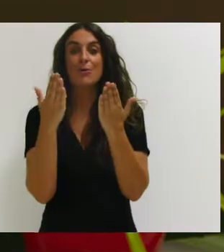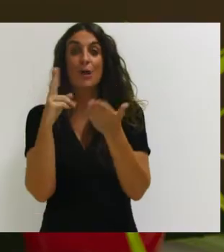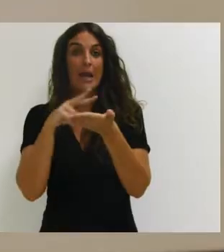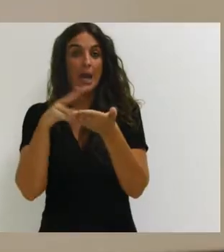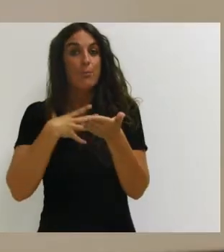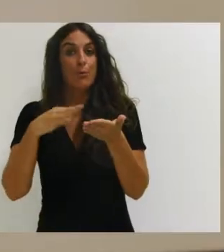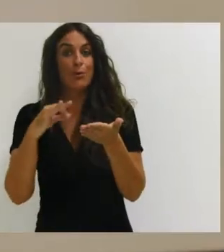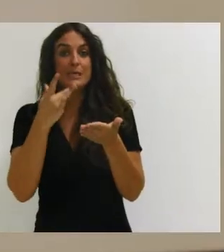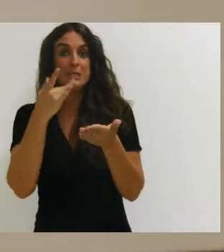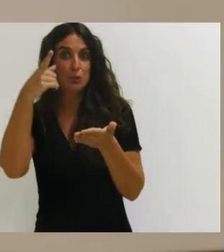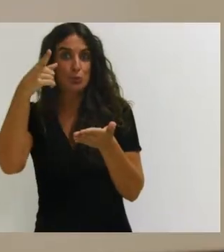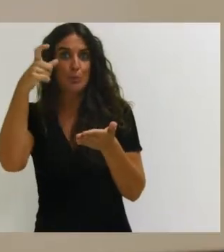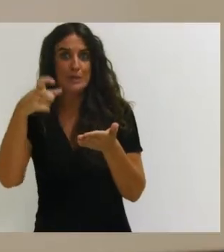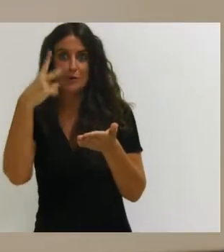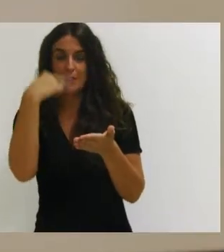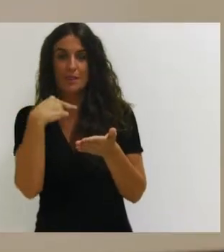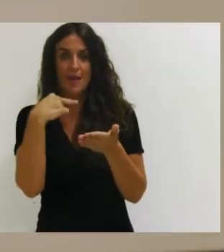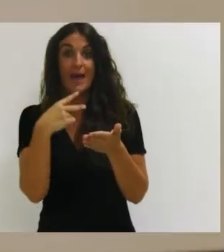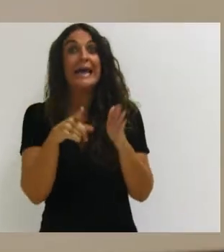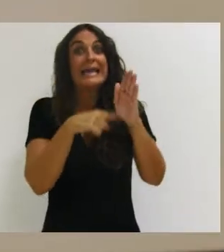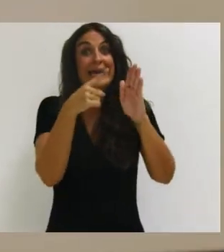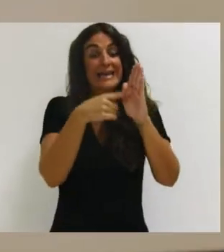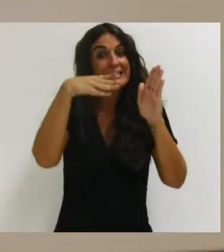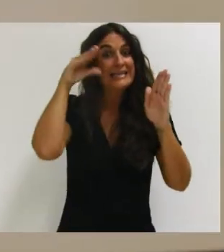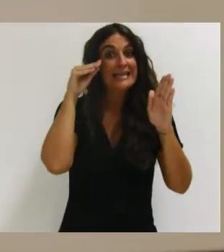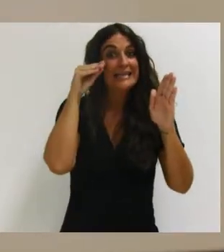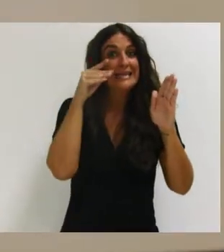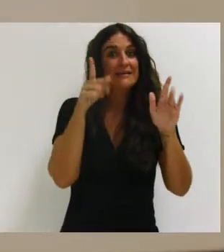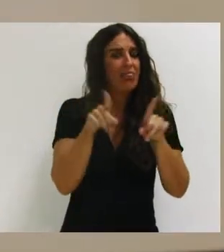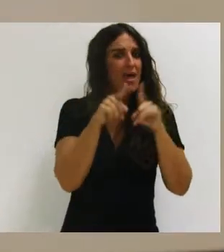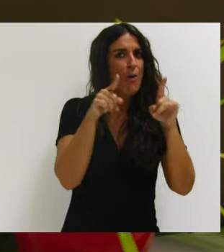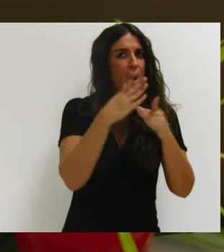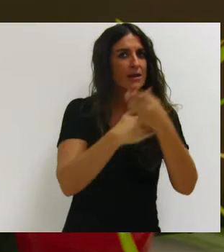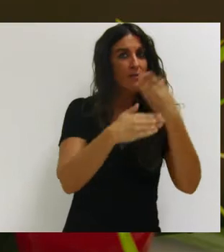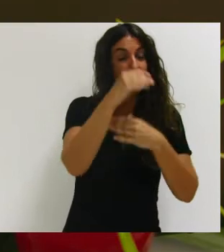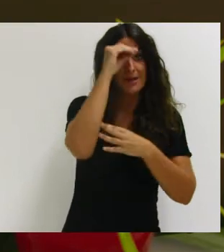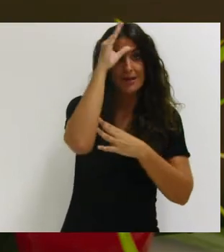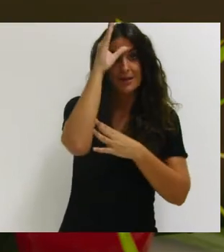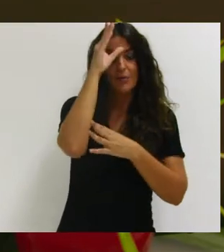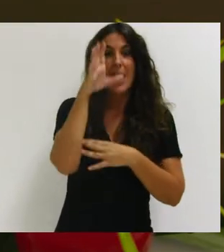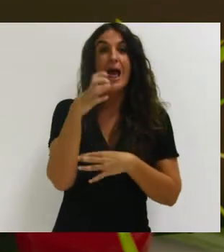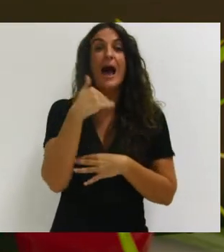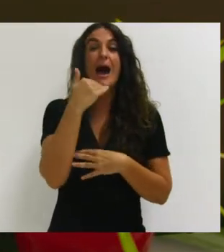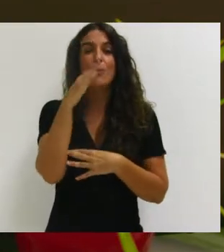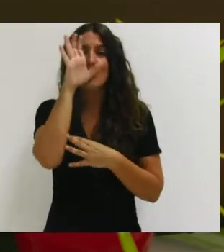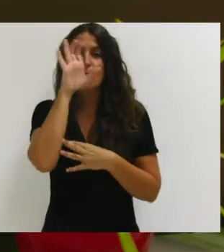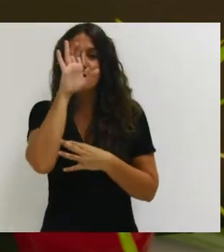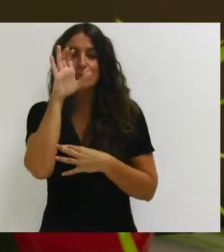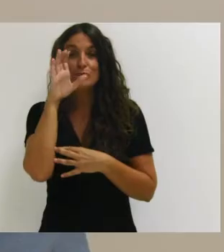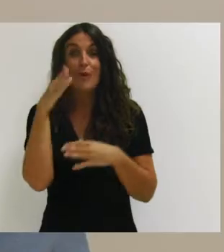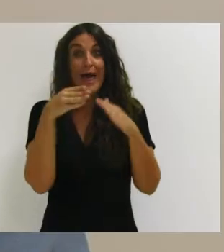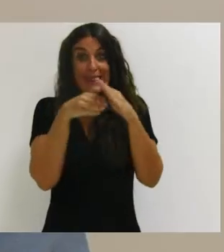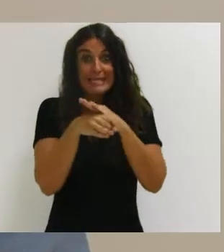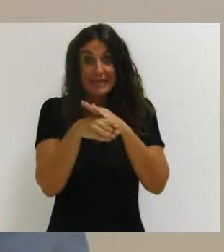ciega, poder entender las leyes aunque tengas discapacidad intelectual. Una curiosidad,